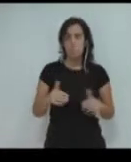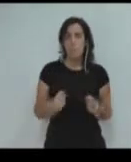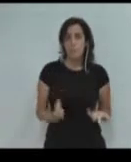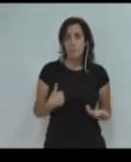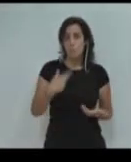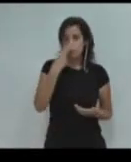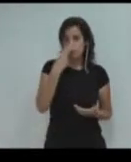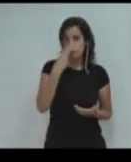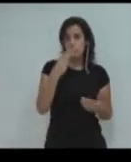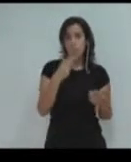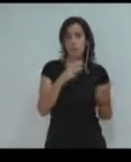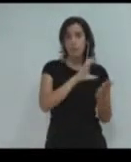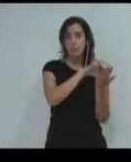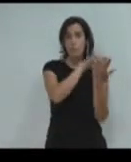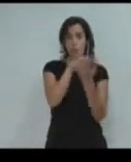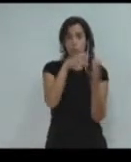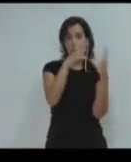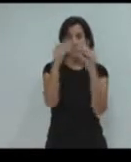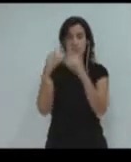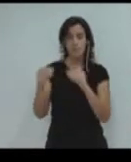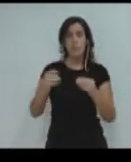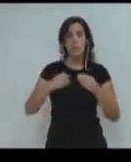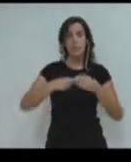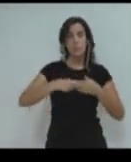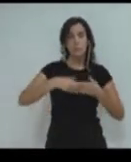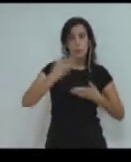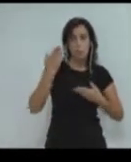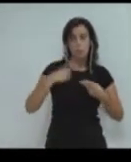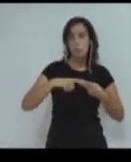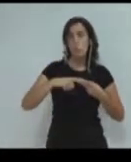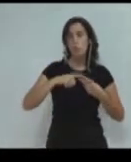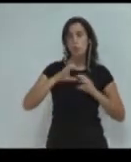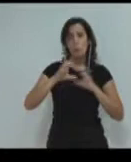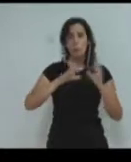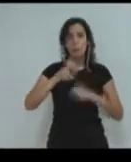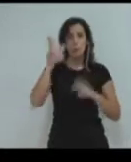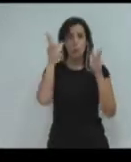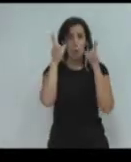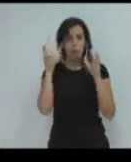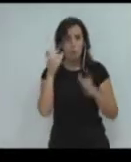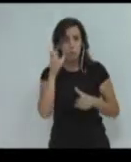las facultades de periodismo, en las facultades de comunicación audiovisual,